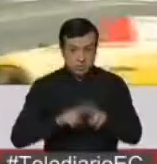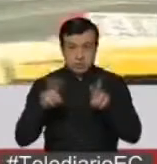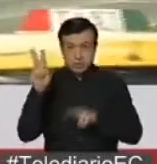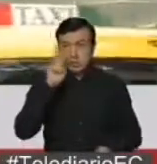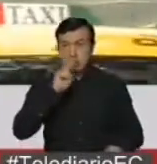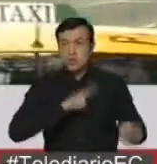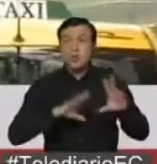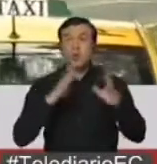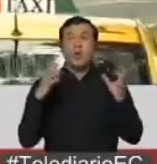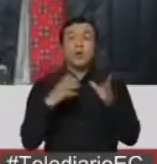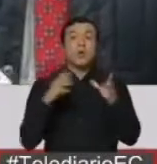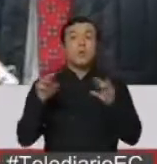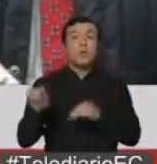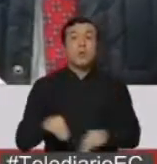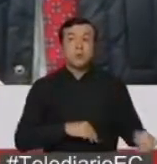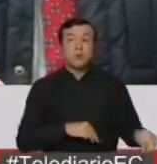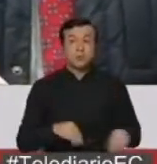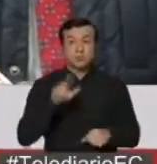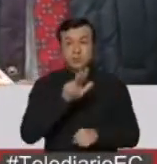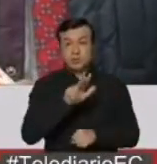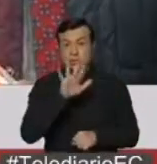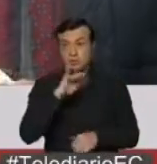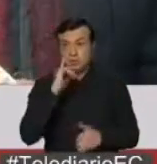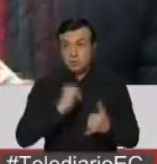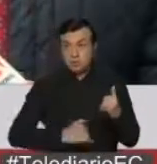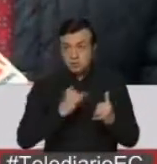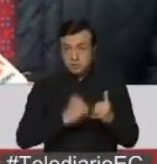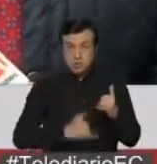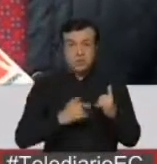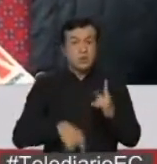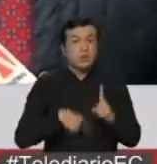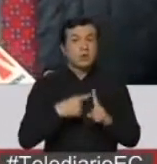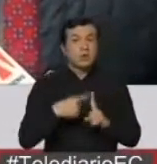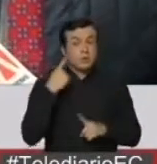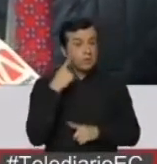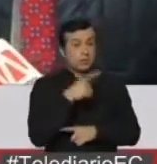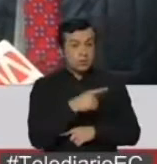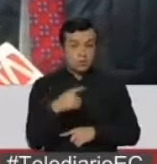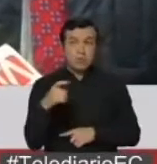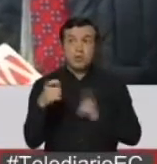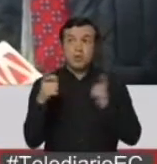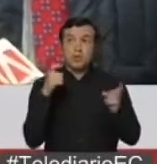de la Comisión de Movilidad. O de 35 centavos con la condición de que exista un